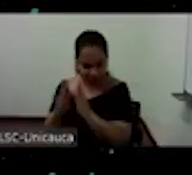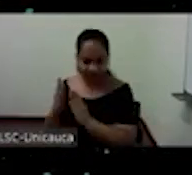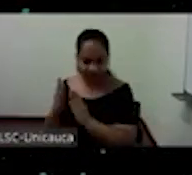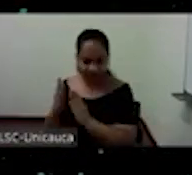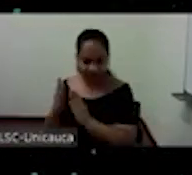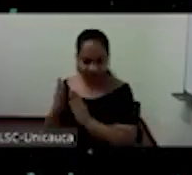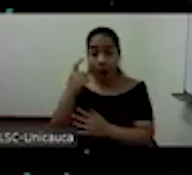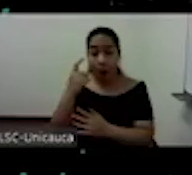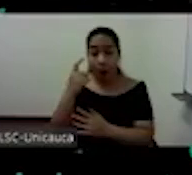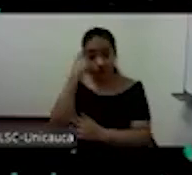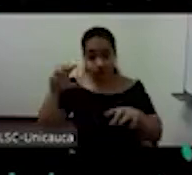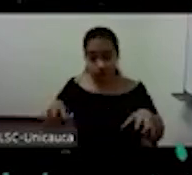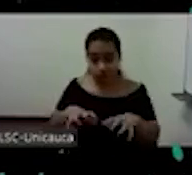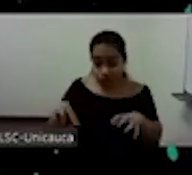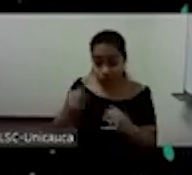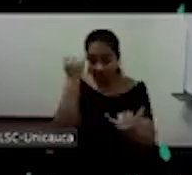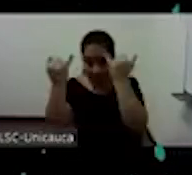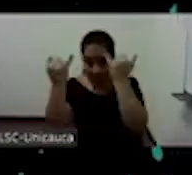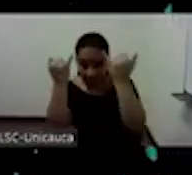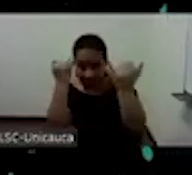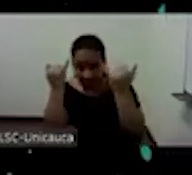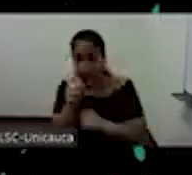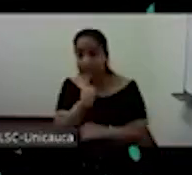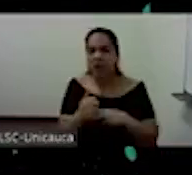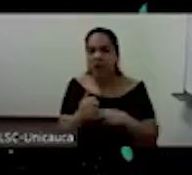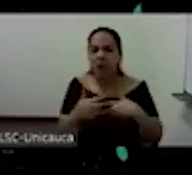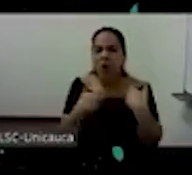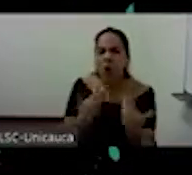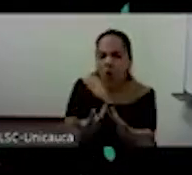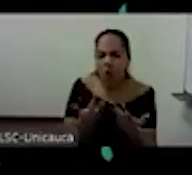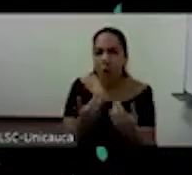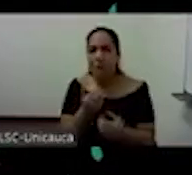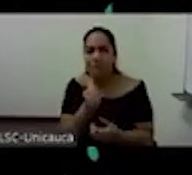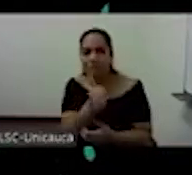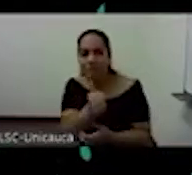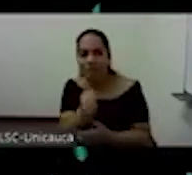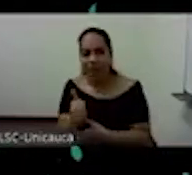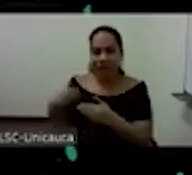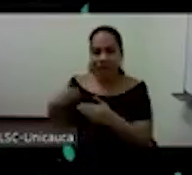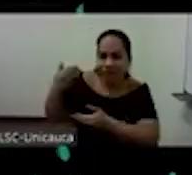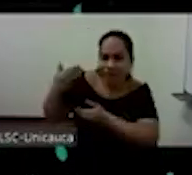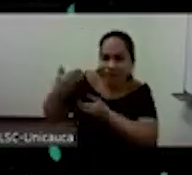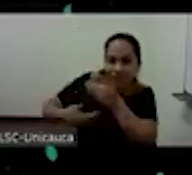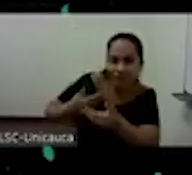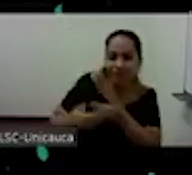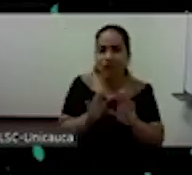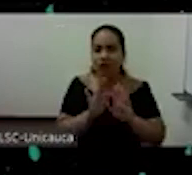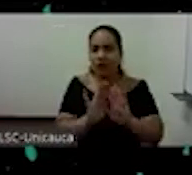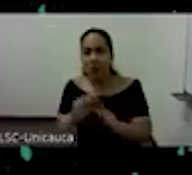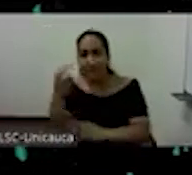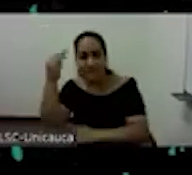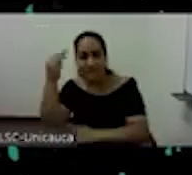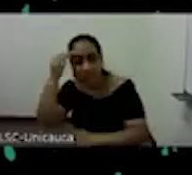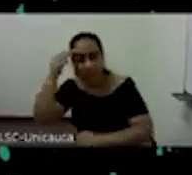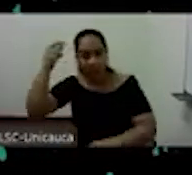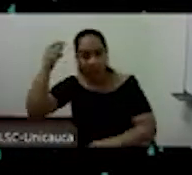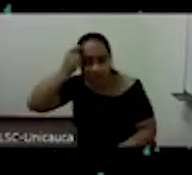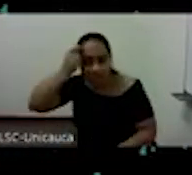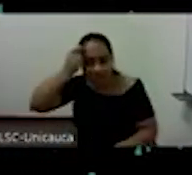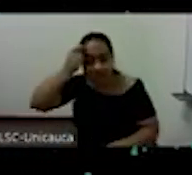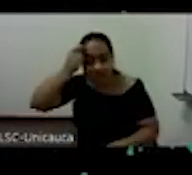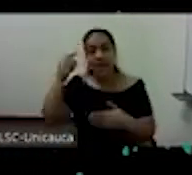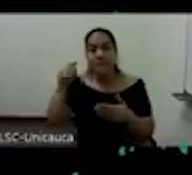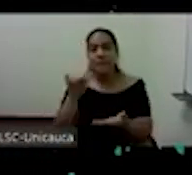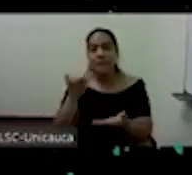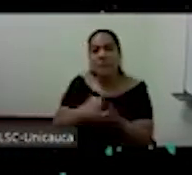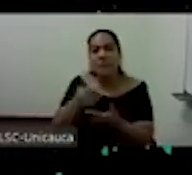y creativo se sustenta en una existencia de tradición textil que actúa en la memoria de las mujeres, como un